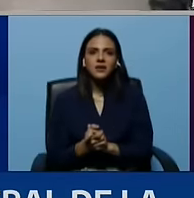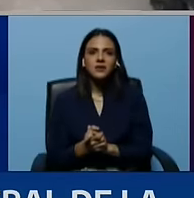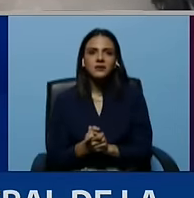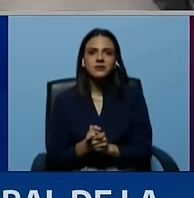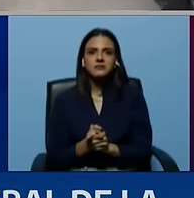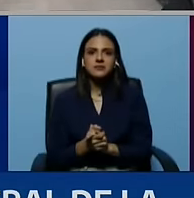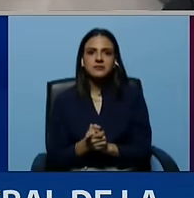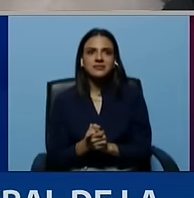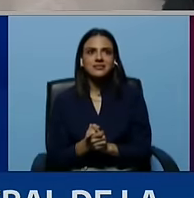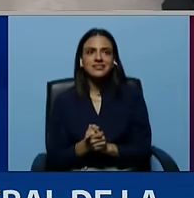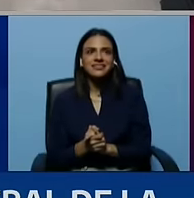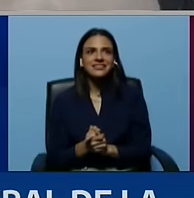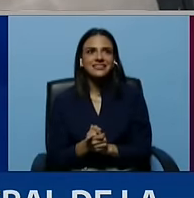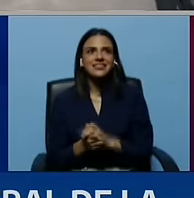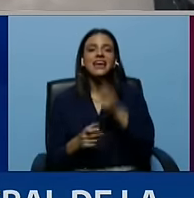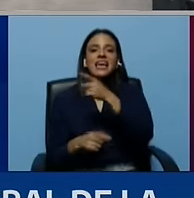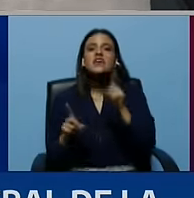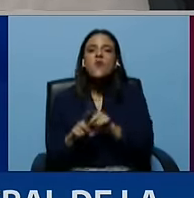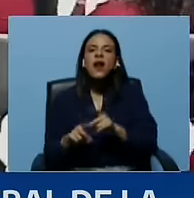Compañero de cantos y labores.